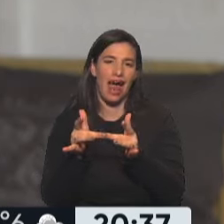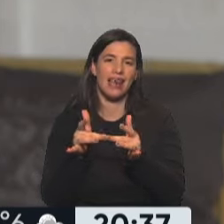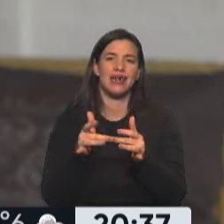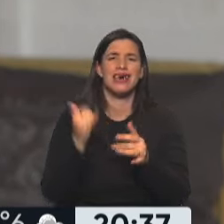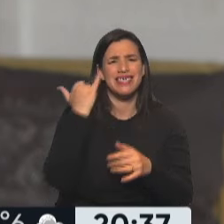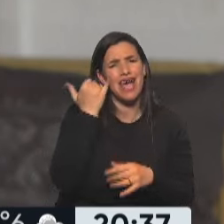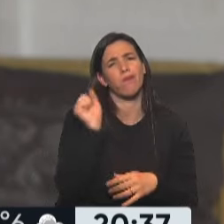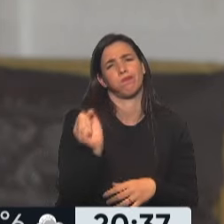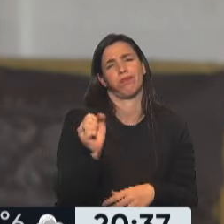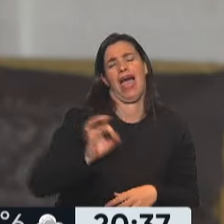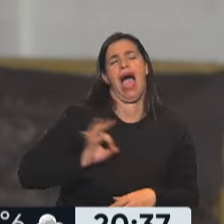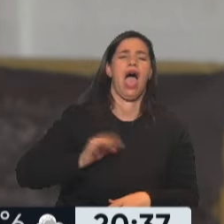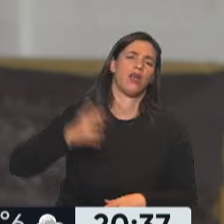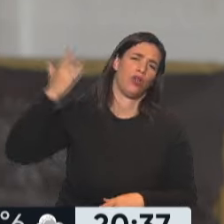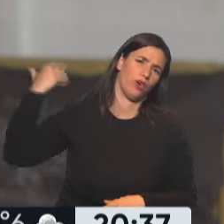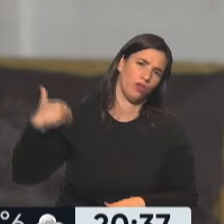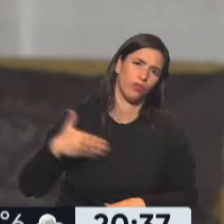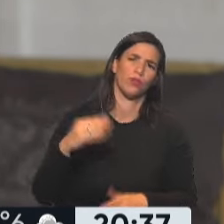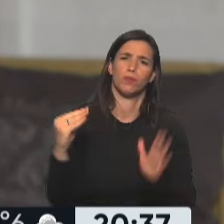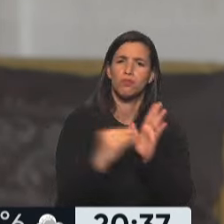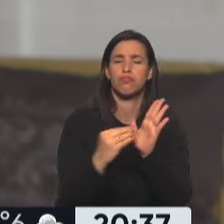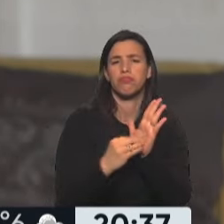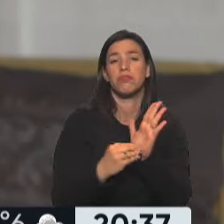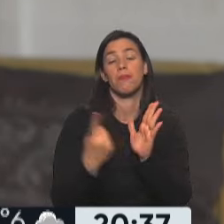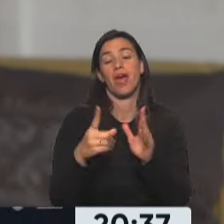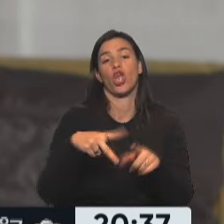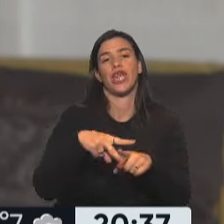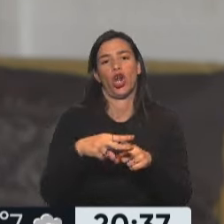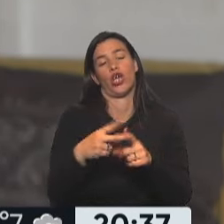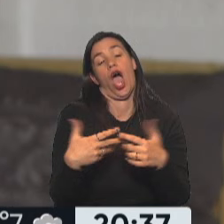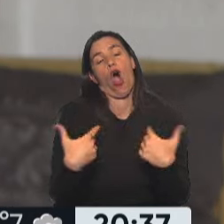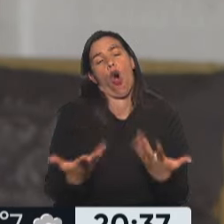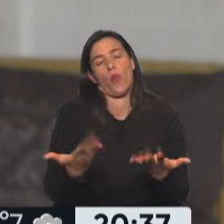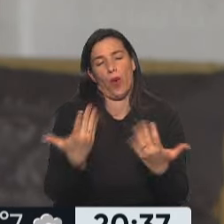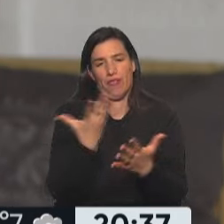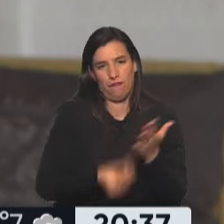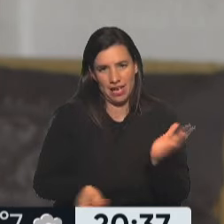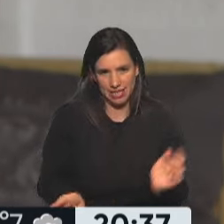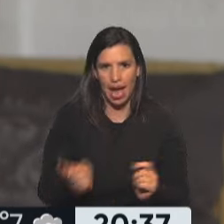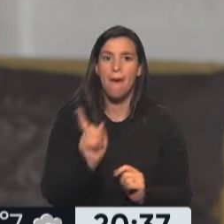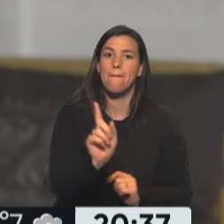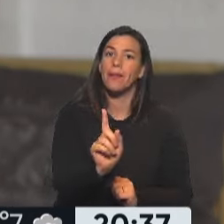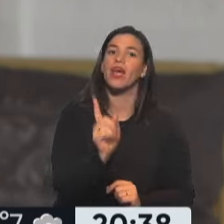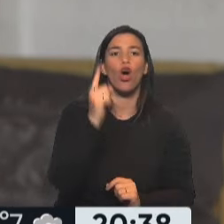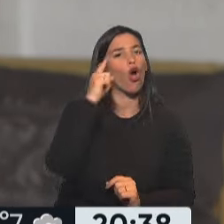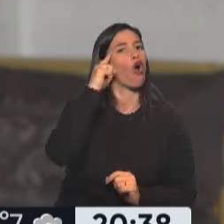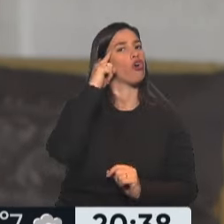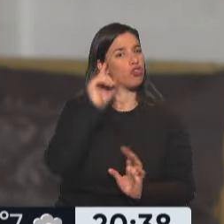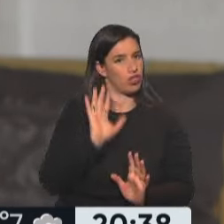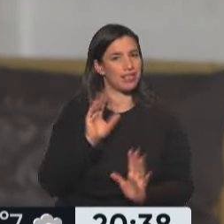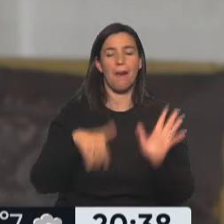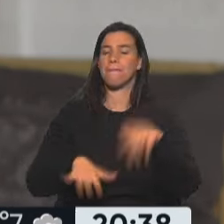que tienen su nivel de maduración, pero por supuesto la tecnología en un punto puede fallar. Sí, lo que hay que tomar mucha conciencia acá, el factor